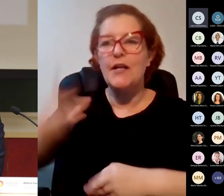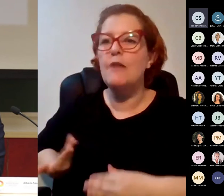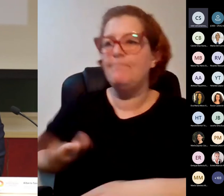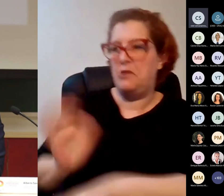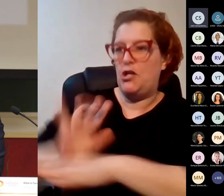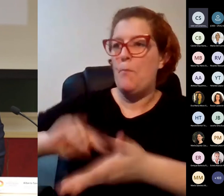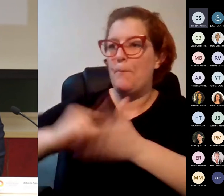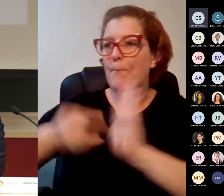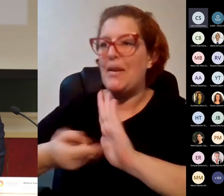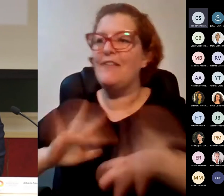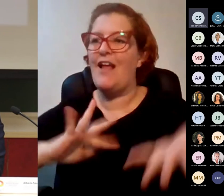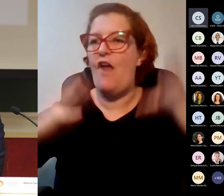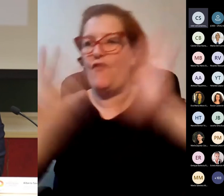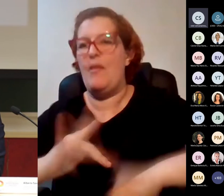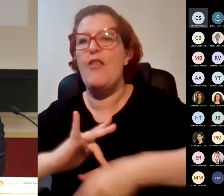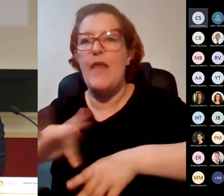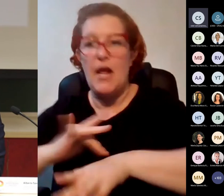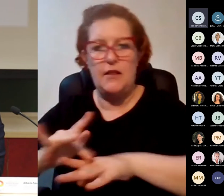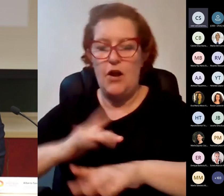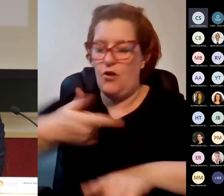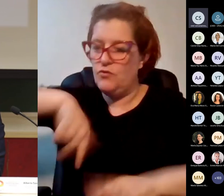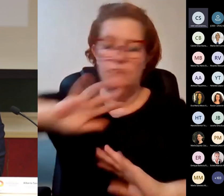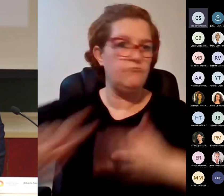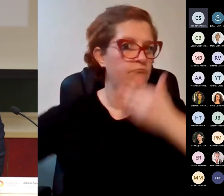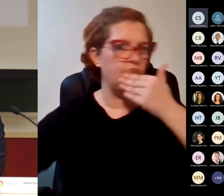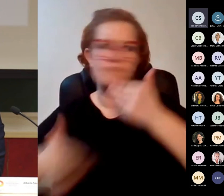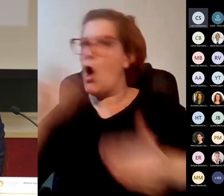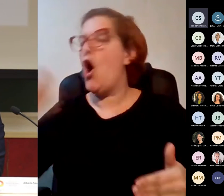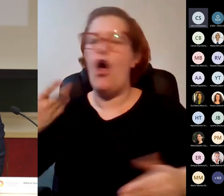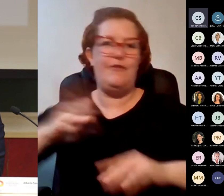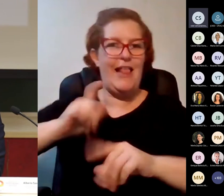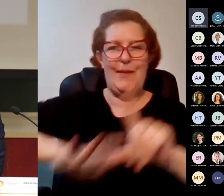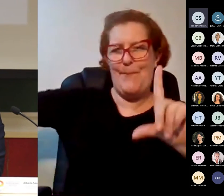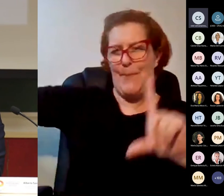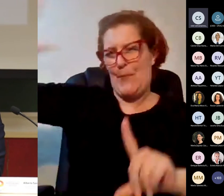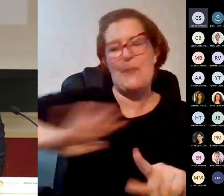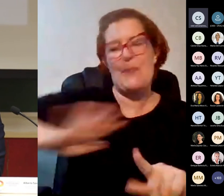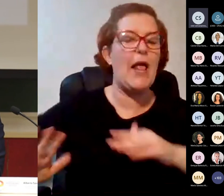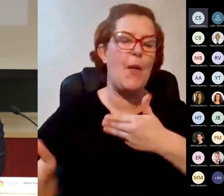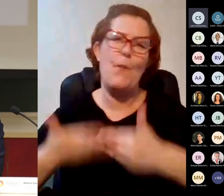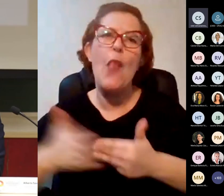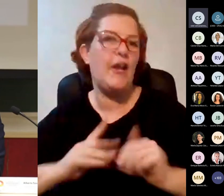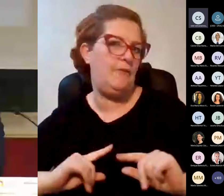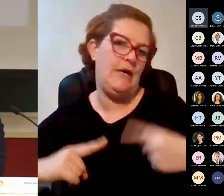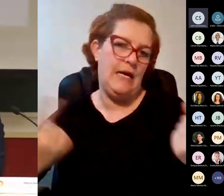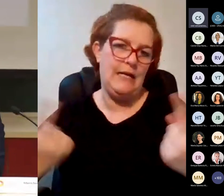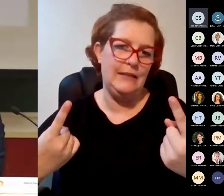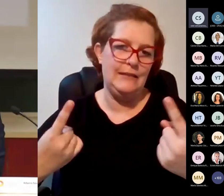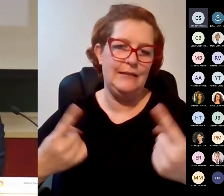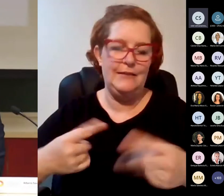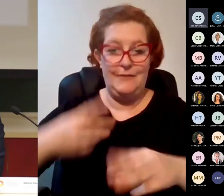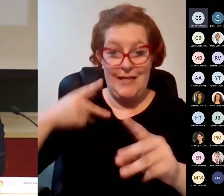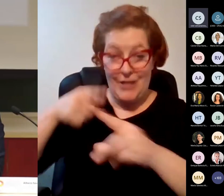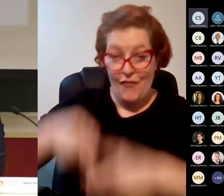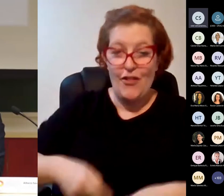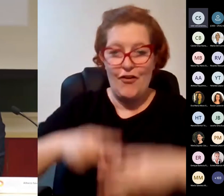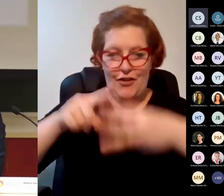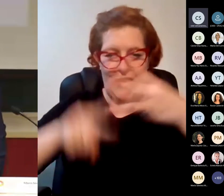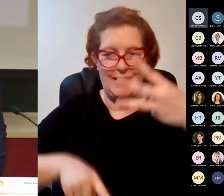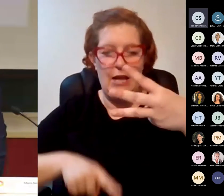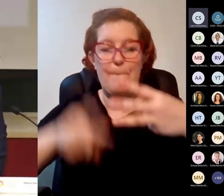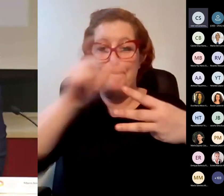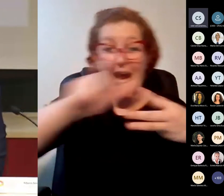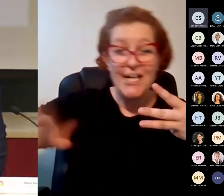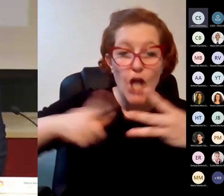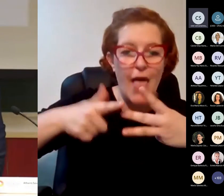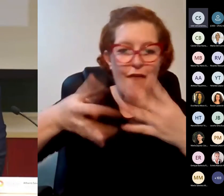de la transformación digital universitaria en toda españa' una estrategia definida dividida en tres ejes las personas las infraestructuras y los procesos